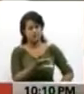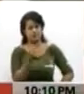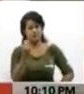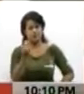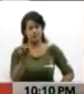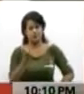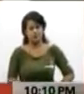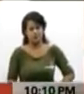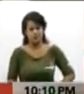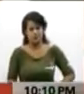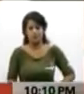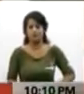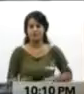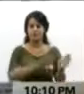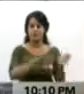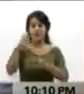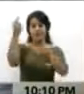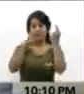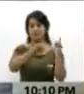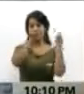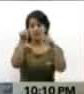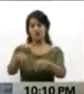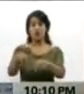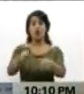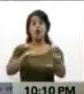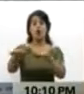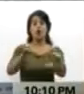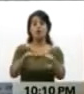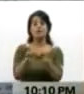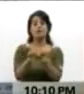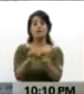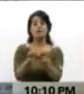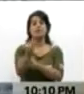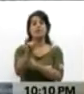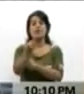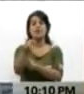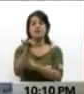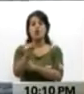Hugo Chávez en Tinaquillo, 30 de octubre del 98.